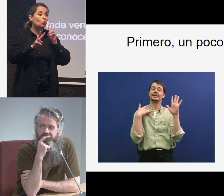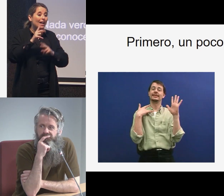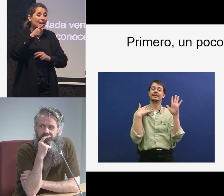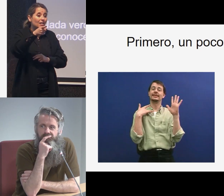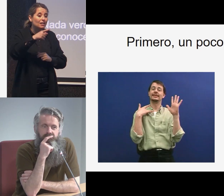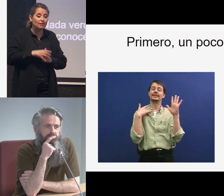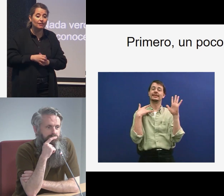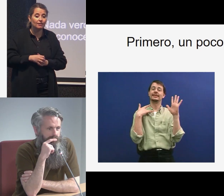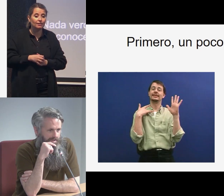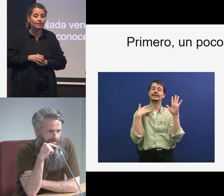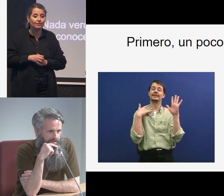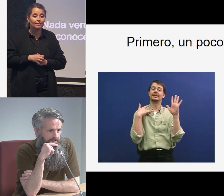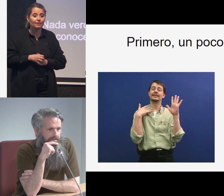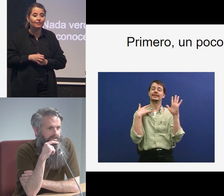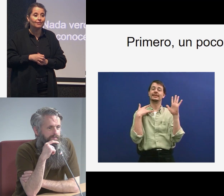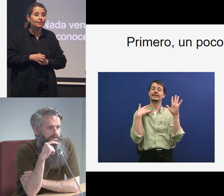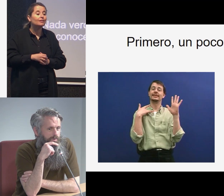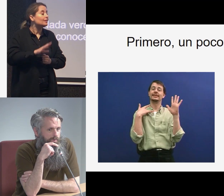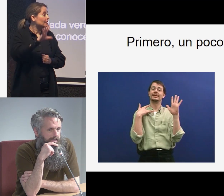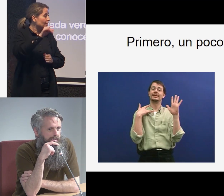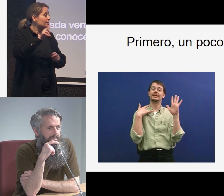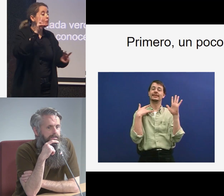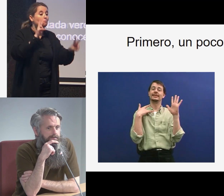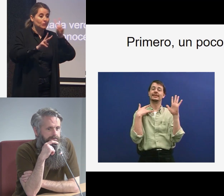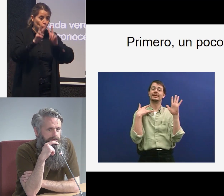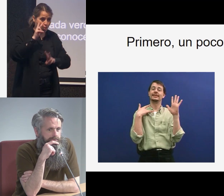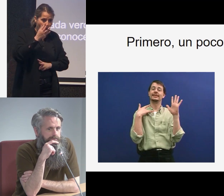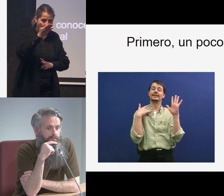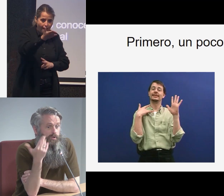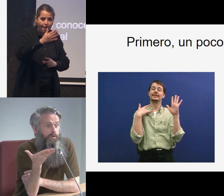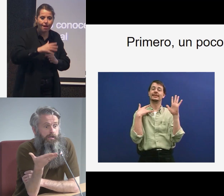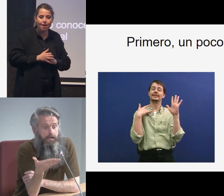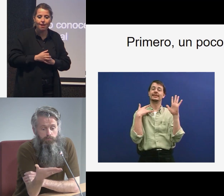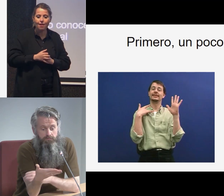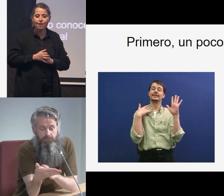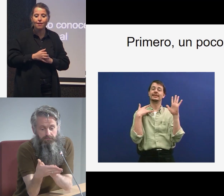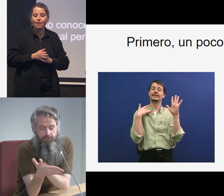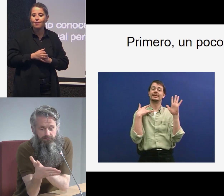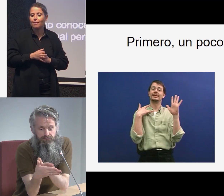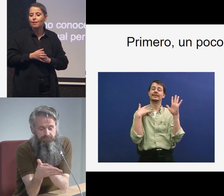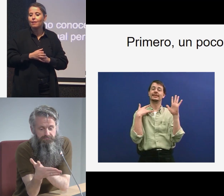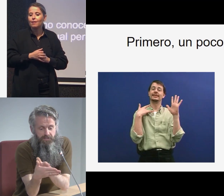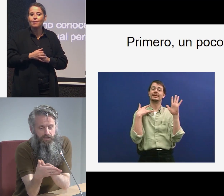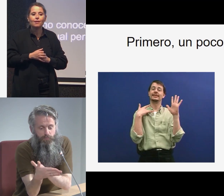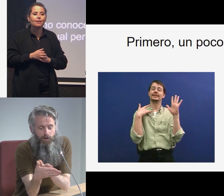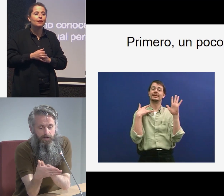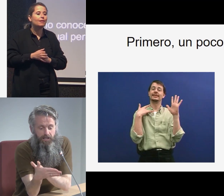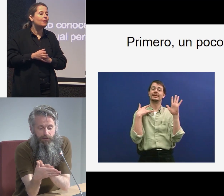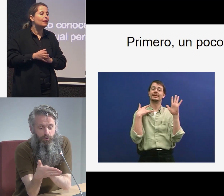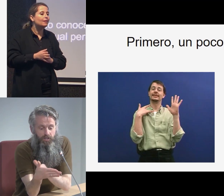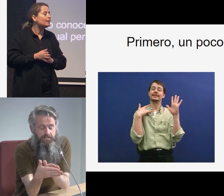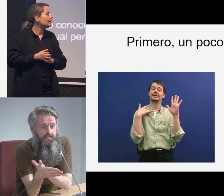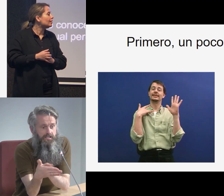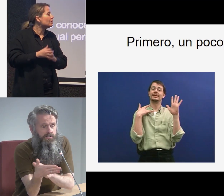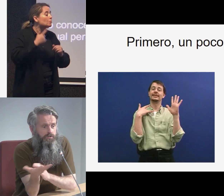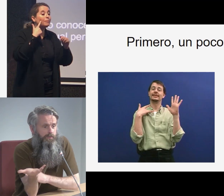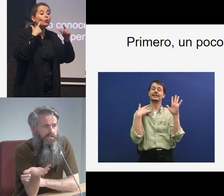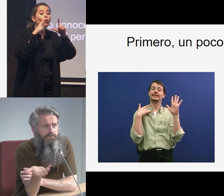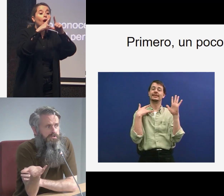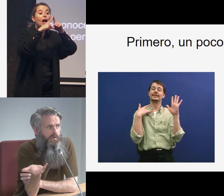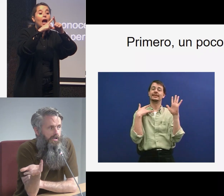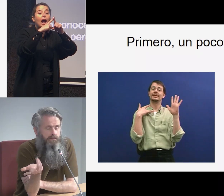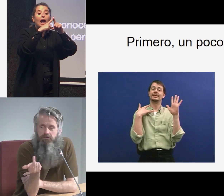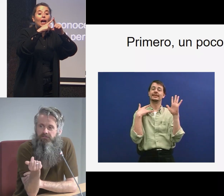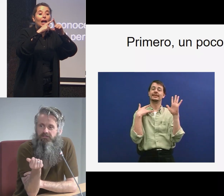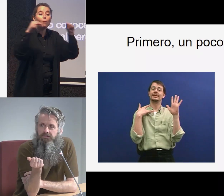Porque es visual. Sí, es visual, pero un poema en japonés escrito